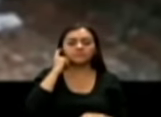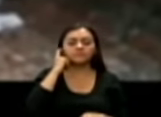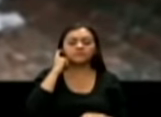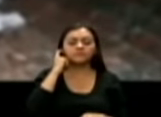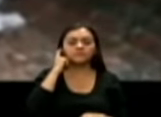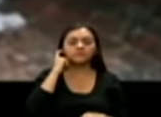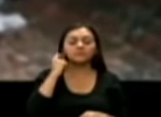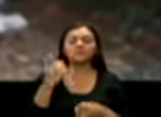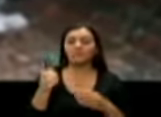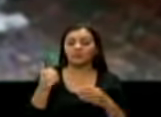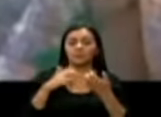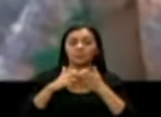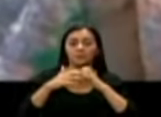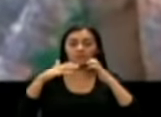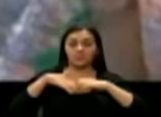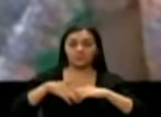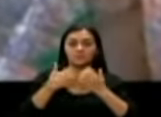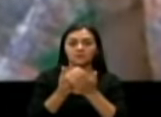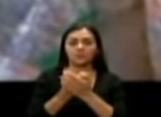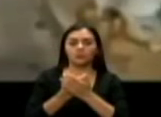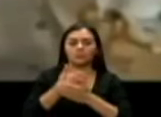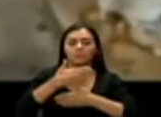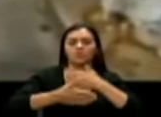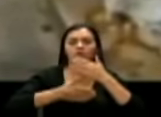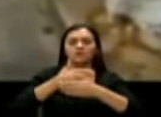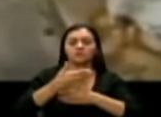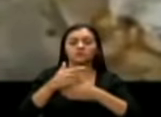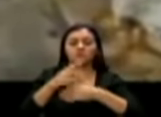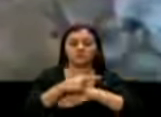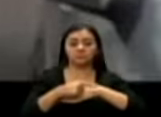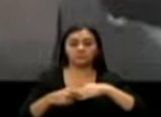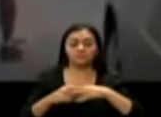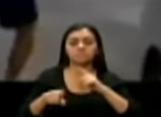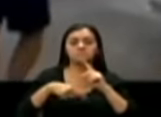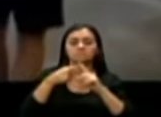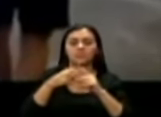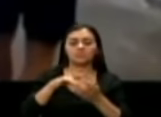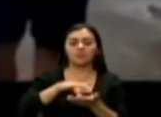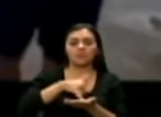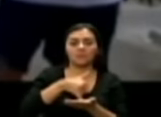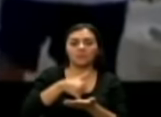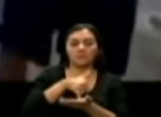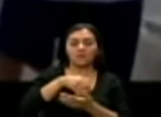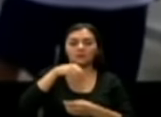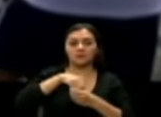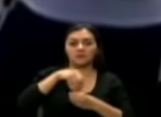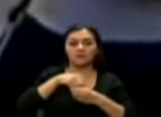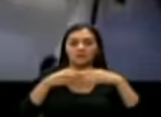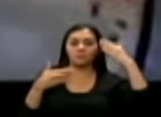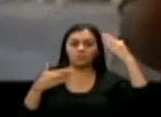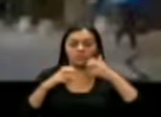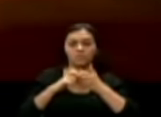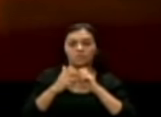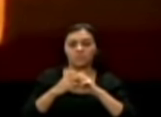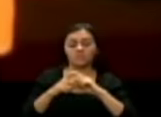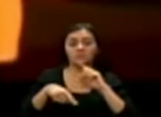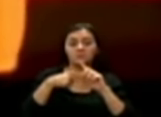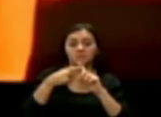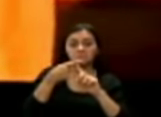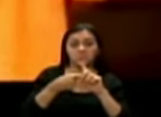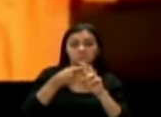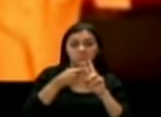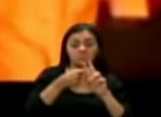ocasionado crisis económicas en los países progresistas. A esto se suma la desestabilización interna a nivel político. En los últimos